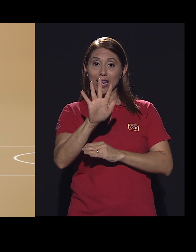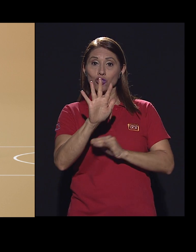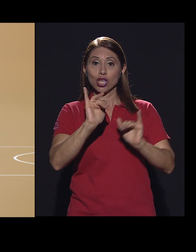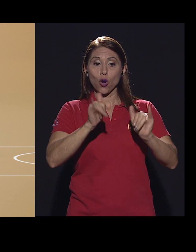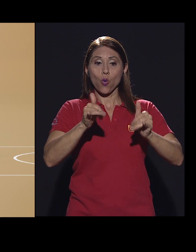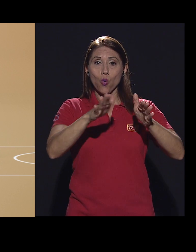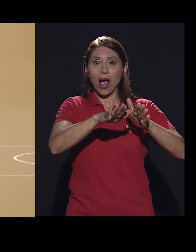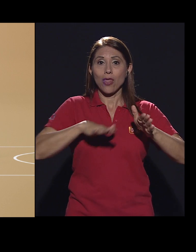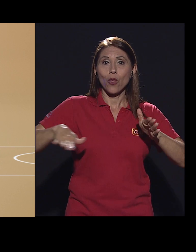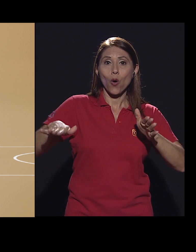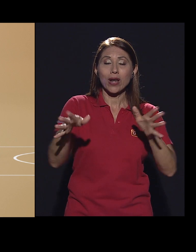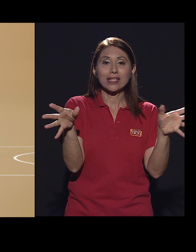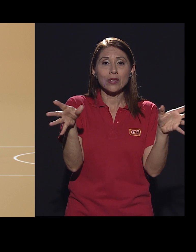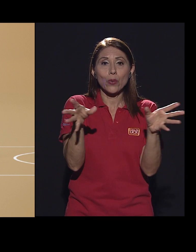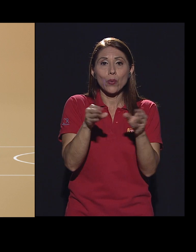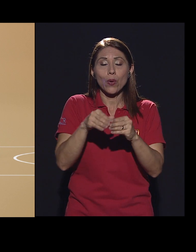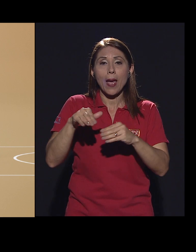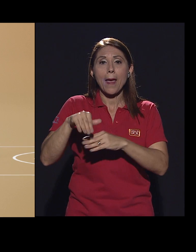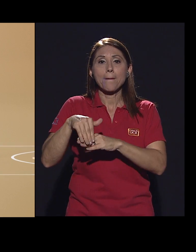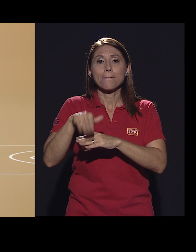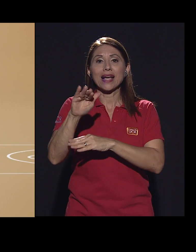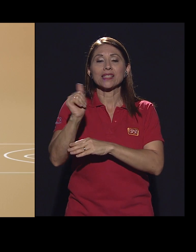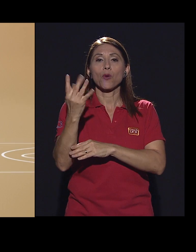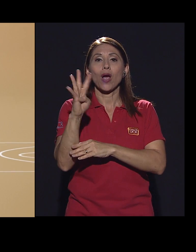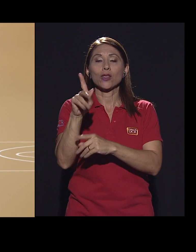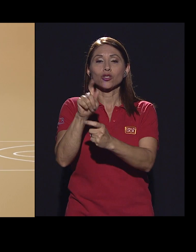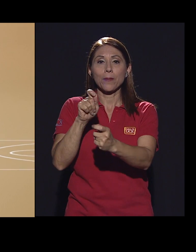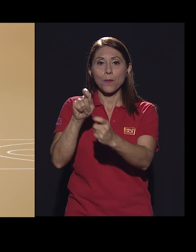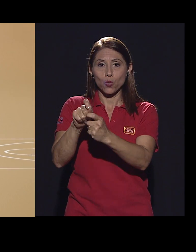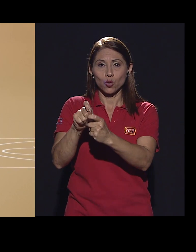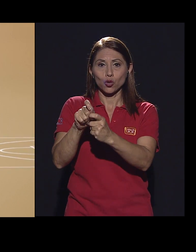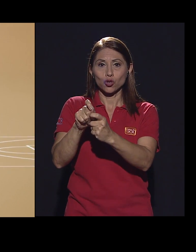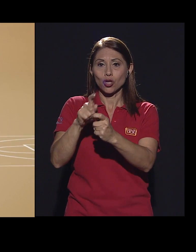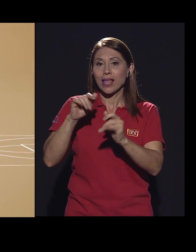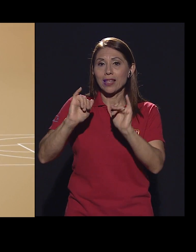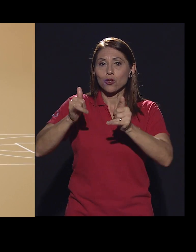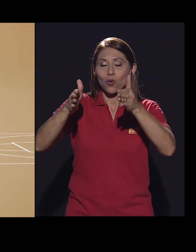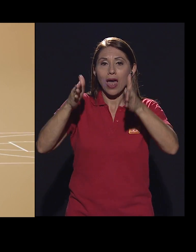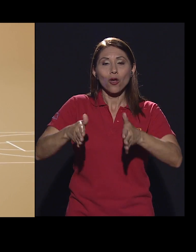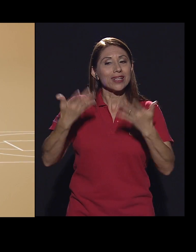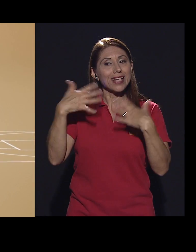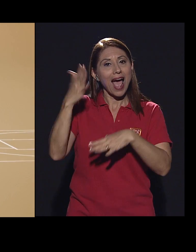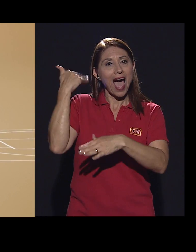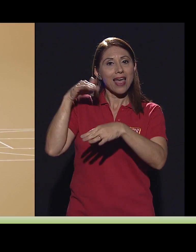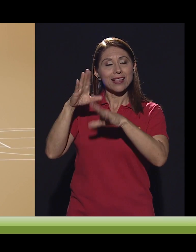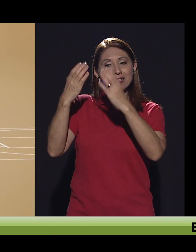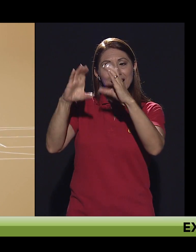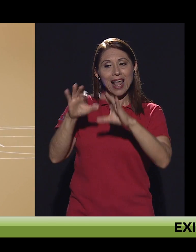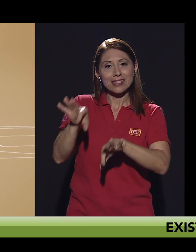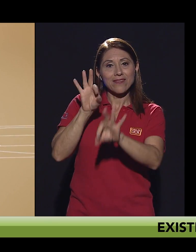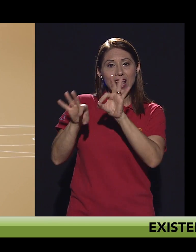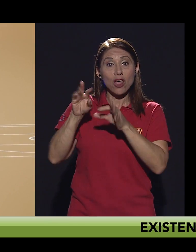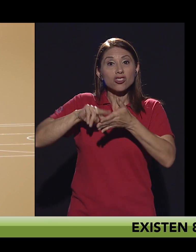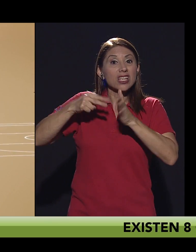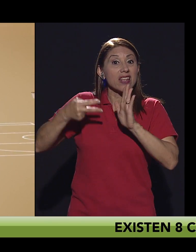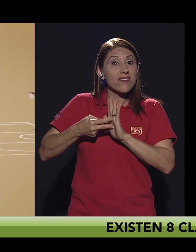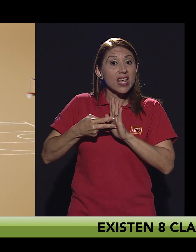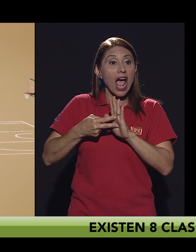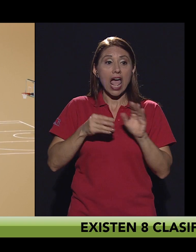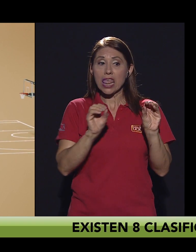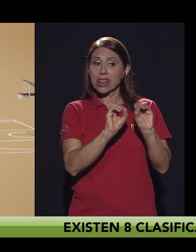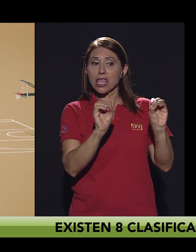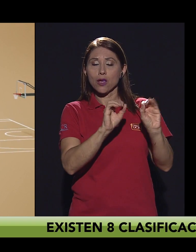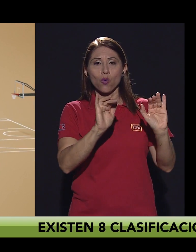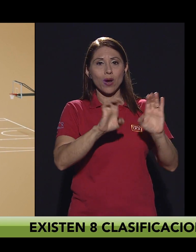como máximo 14 puntos de los jugadores clasificados. Esos 14 puntos significa que ningún equipo puede pasar